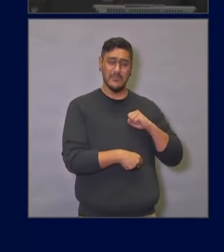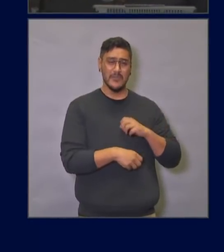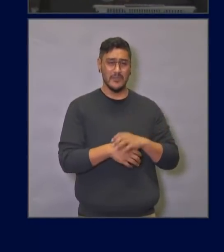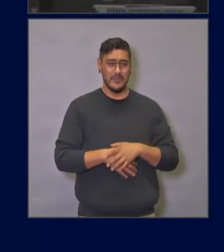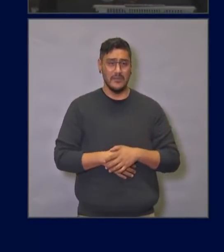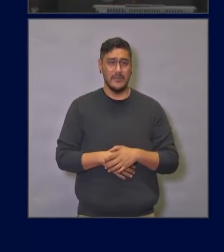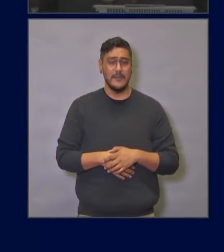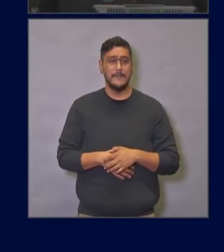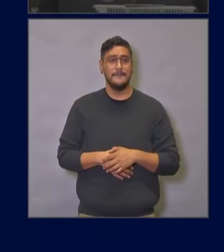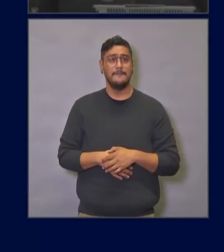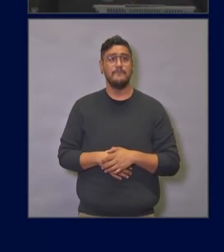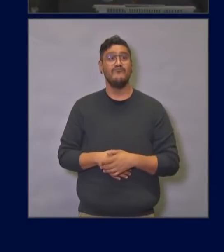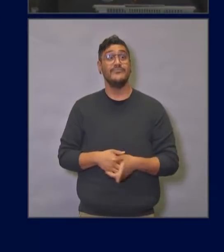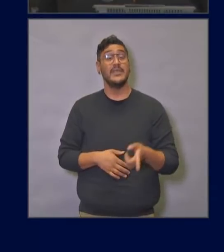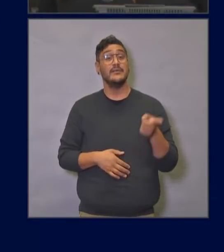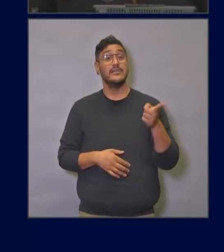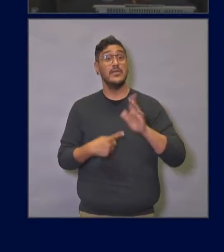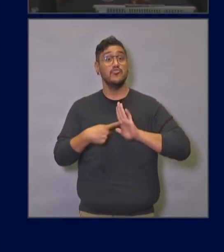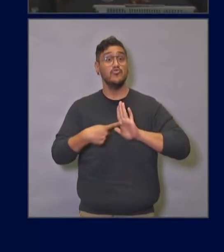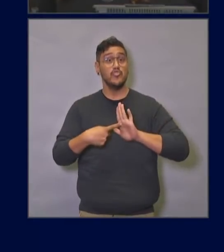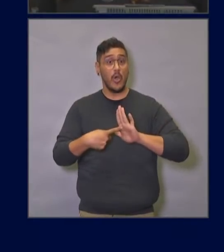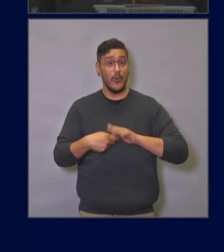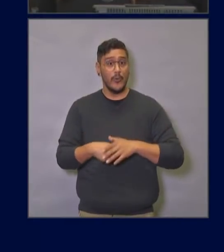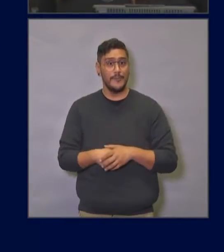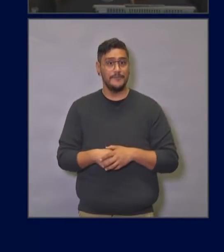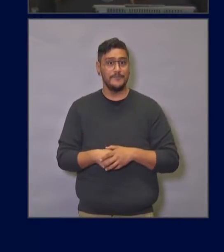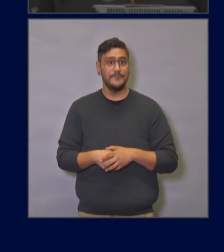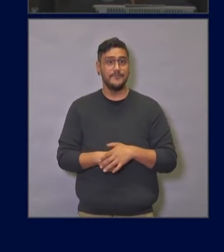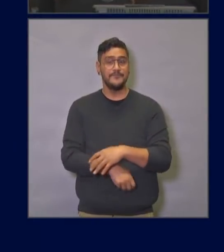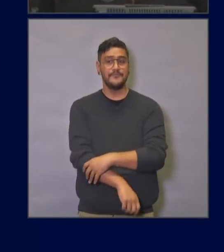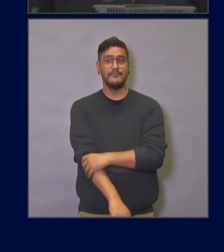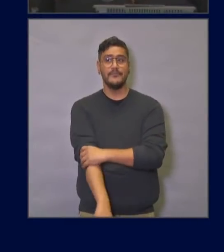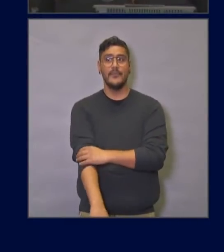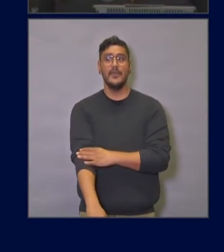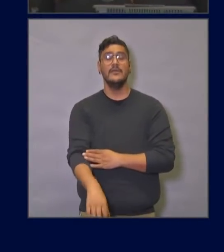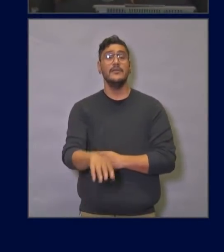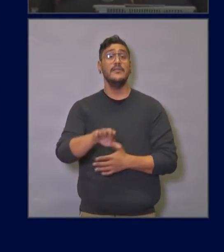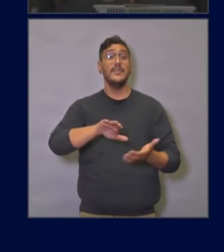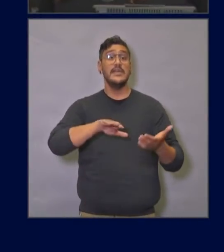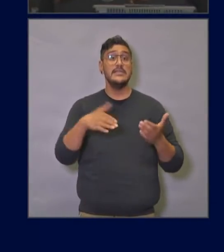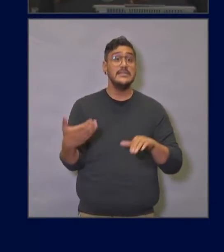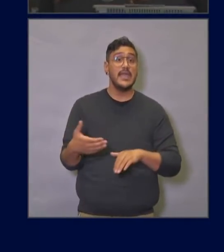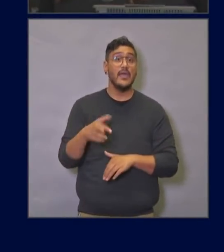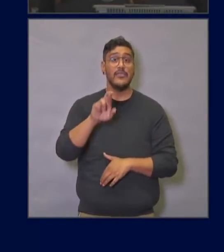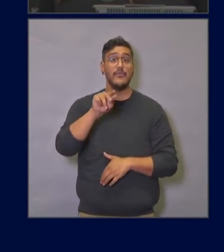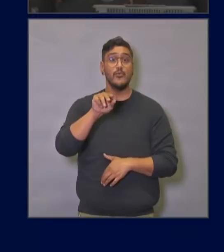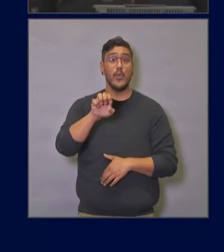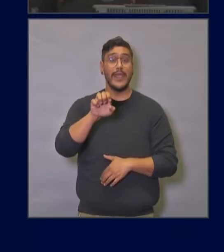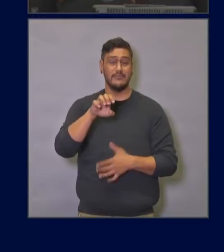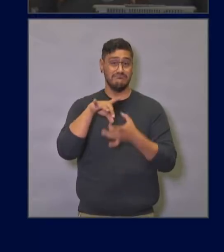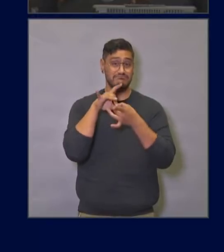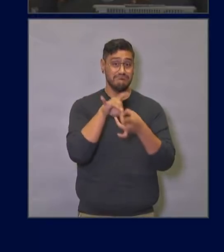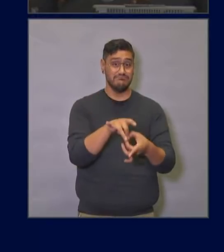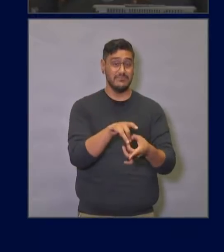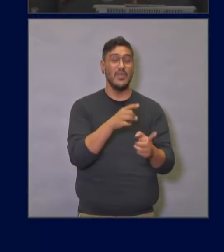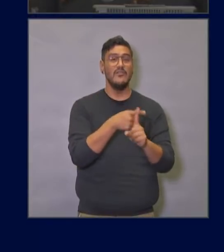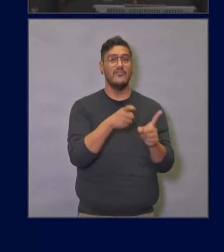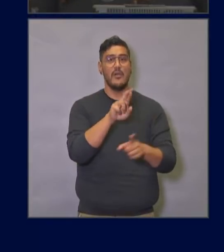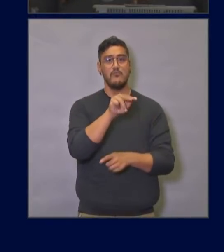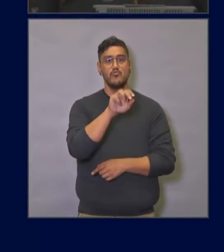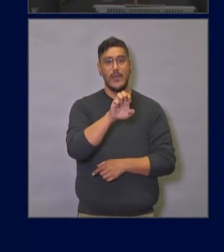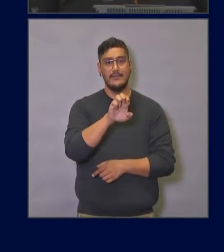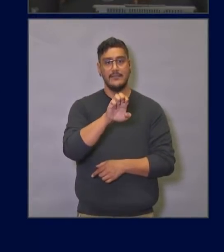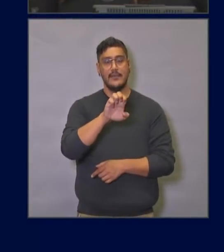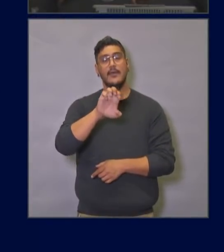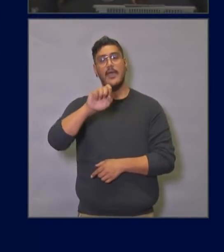Esta diapositiva muestra las tasas de mortalidad debido a COVID-19 por raza, etnicidad